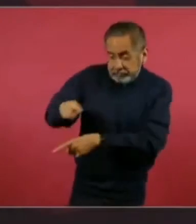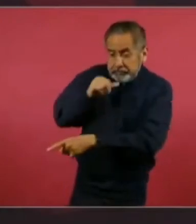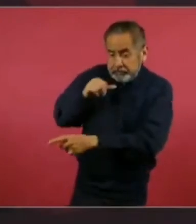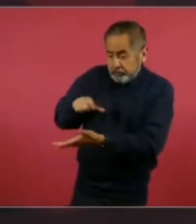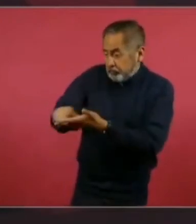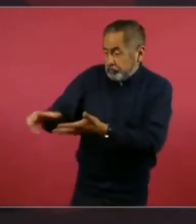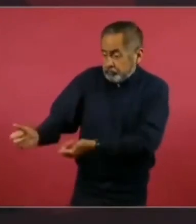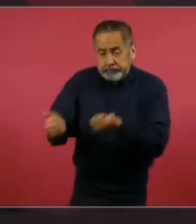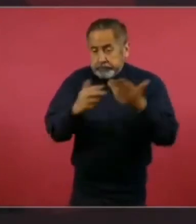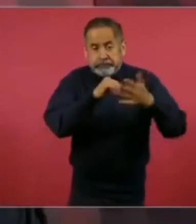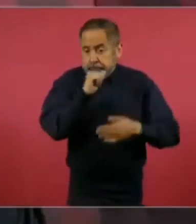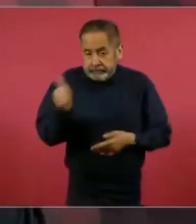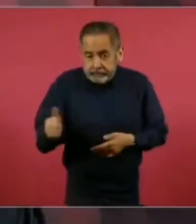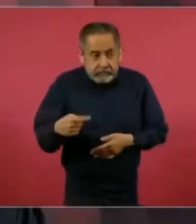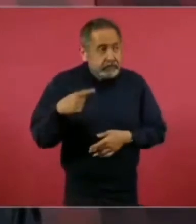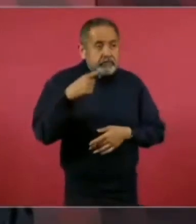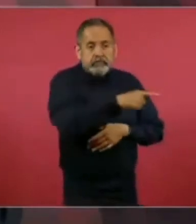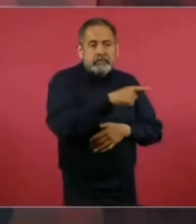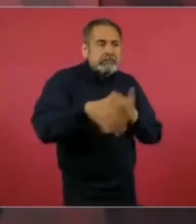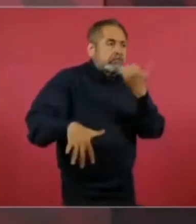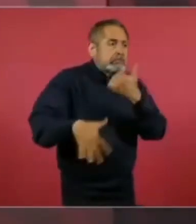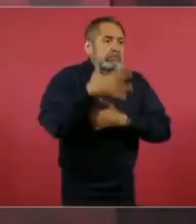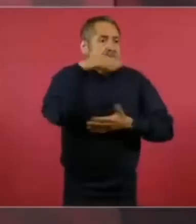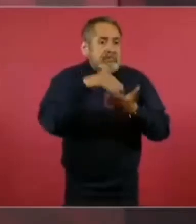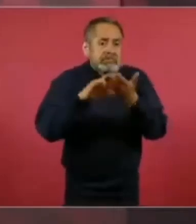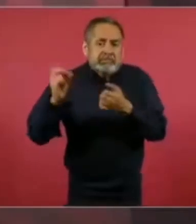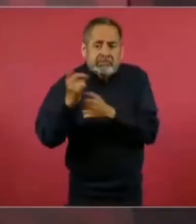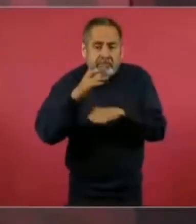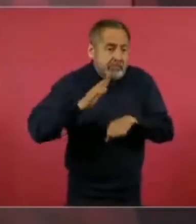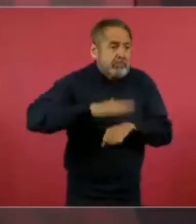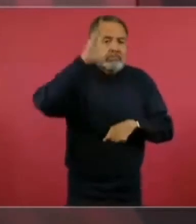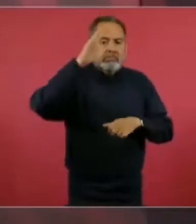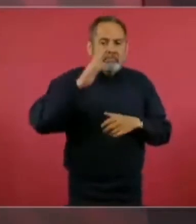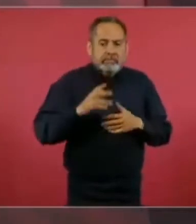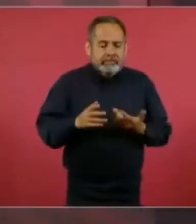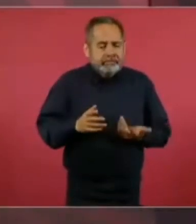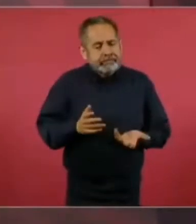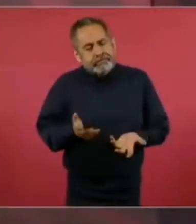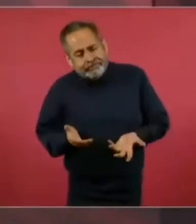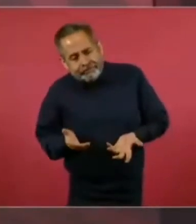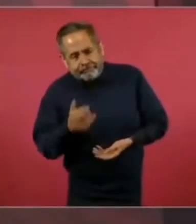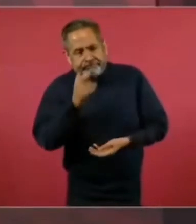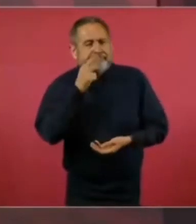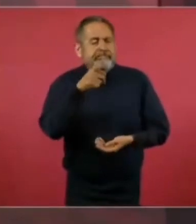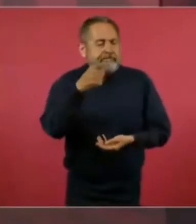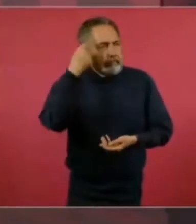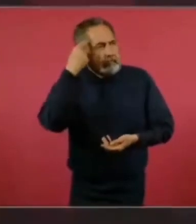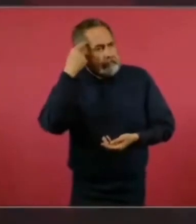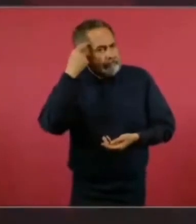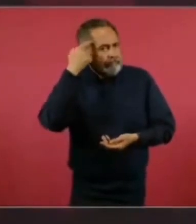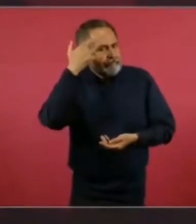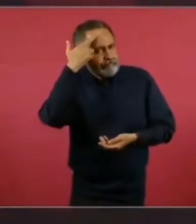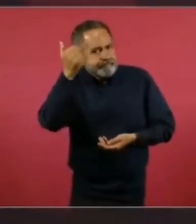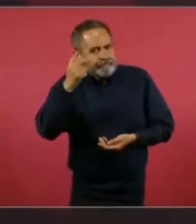si no se exportaran los vehículos o